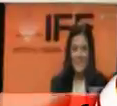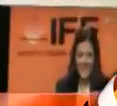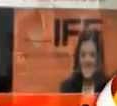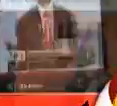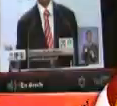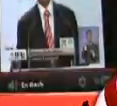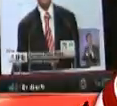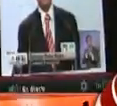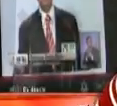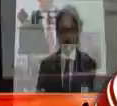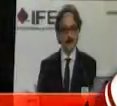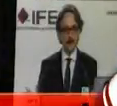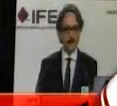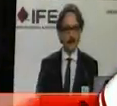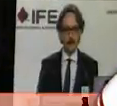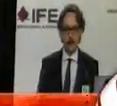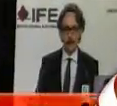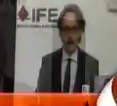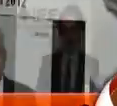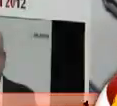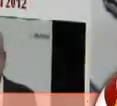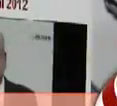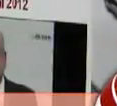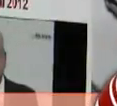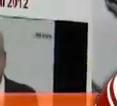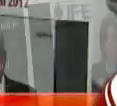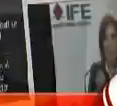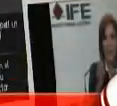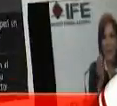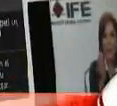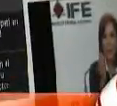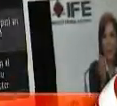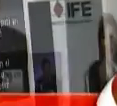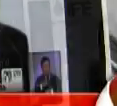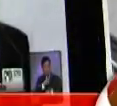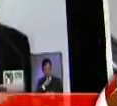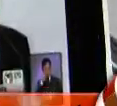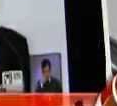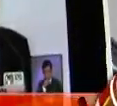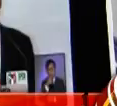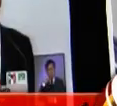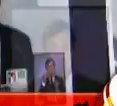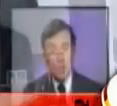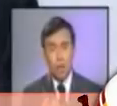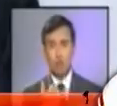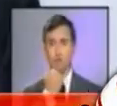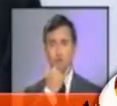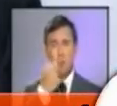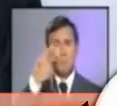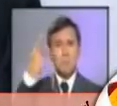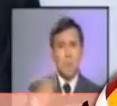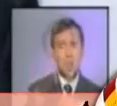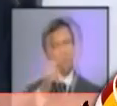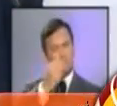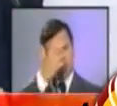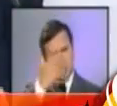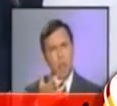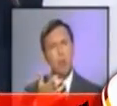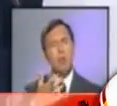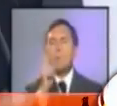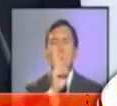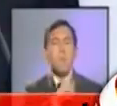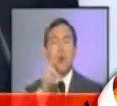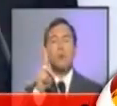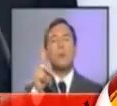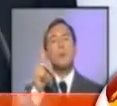la transmisión en vivo del primer debate presidencial 2012 entre los cuatro candidatos a la presidencia el cual se centró en críticas y acusaciones entre los candidatos del Pri